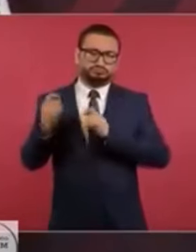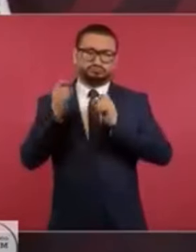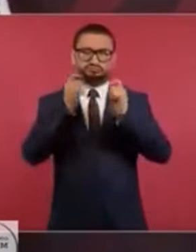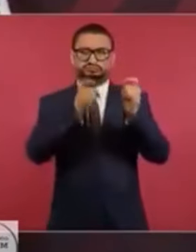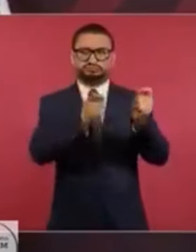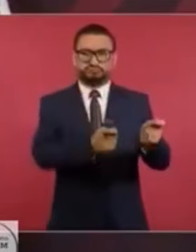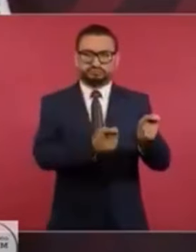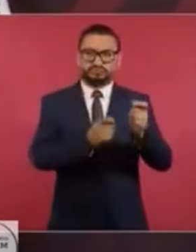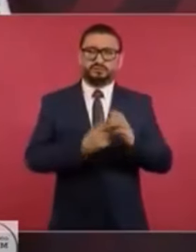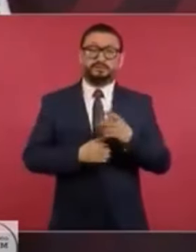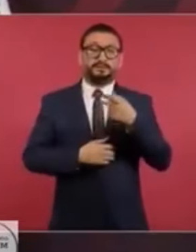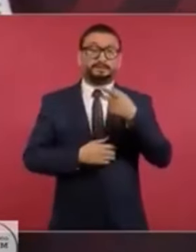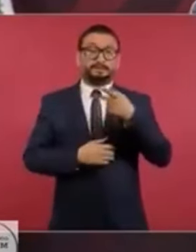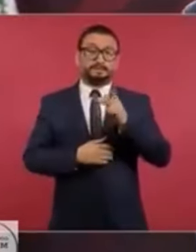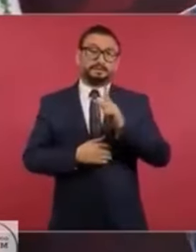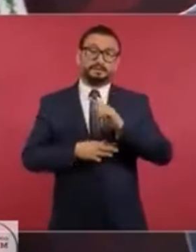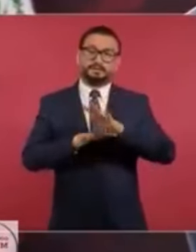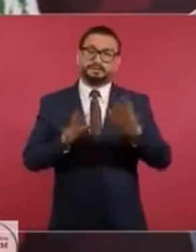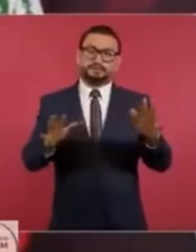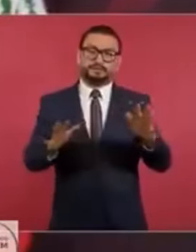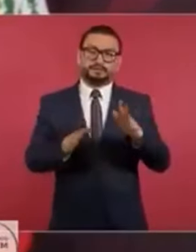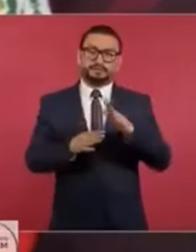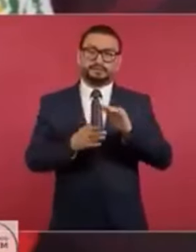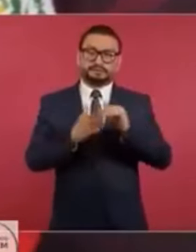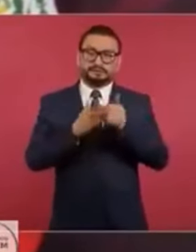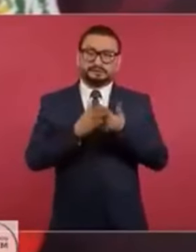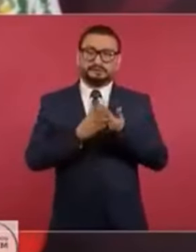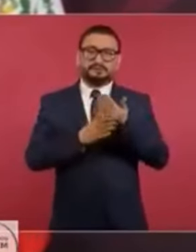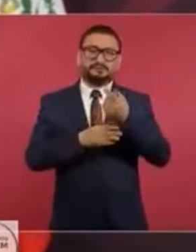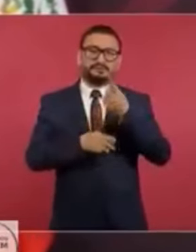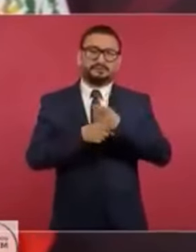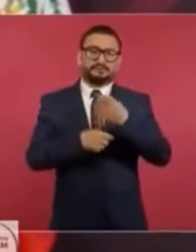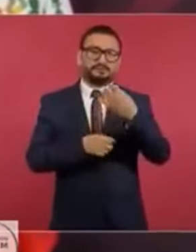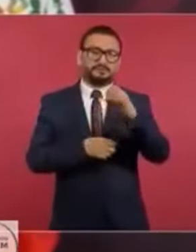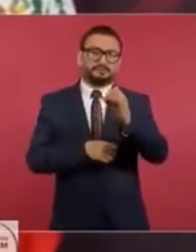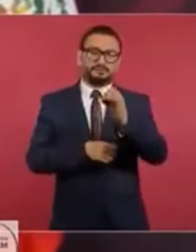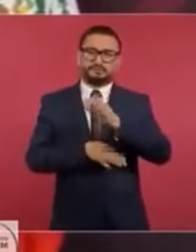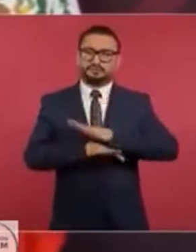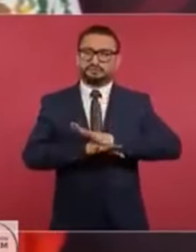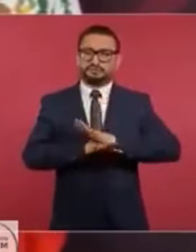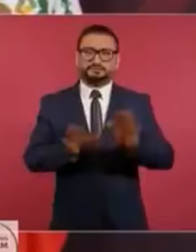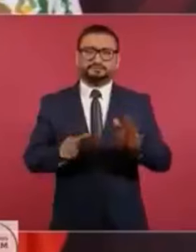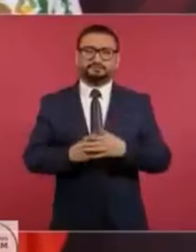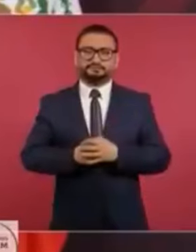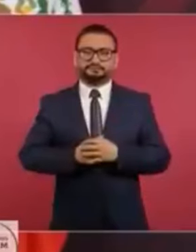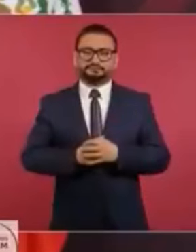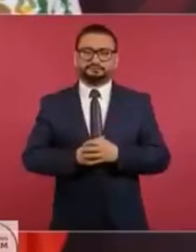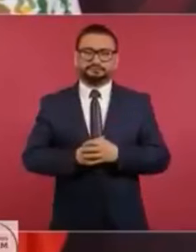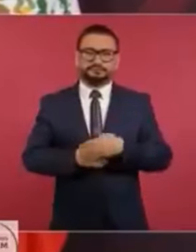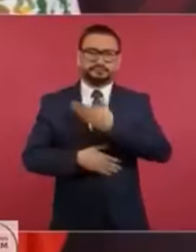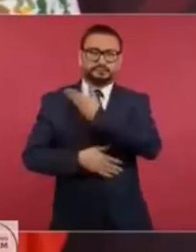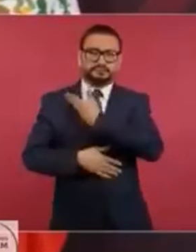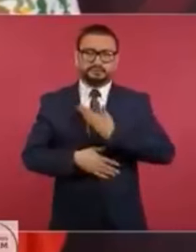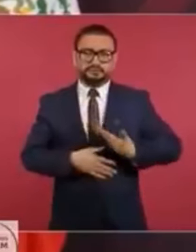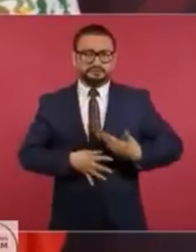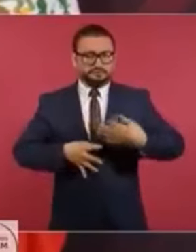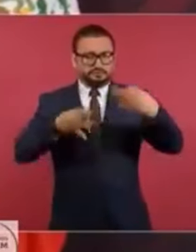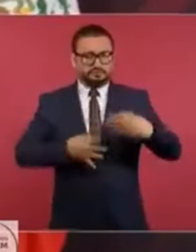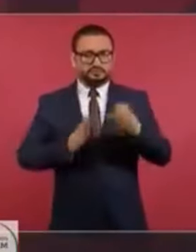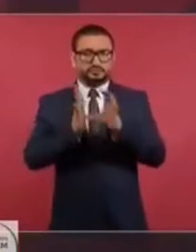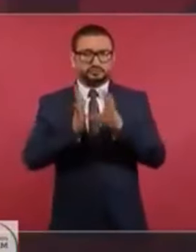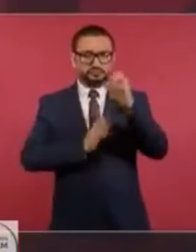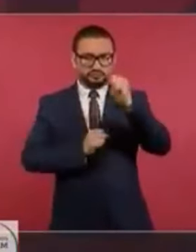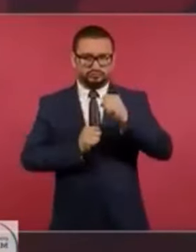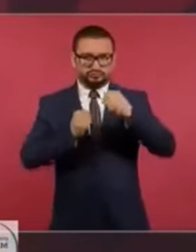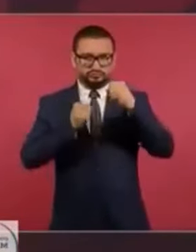pero desde las primeras horas del día primero de octubre, presidenta constitucional